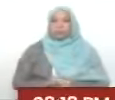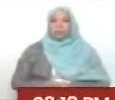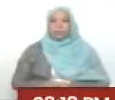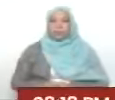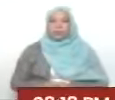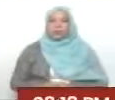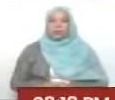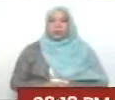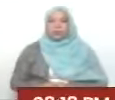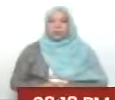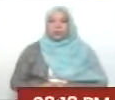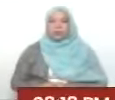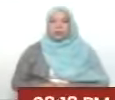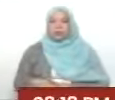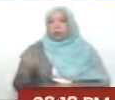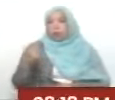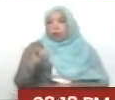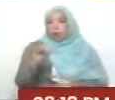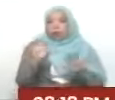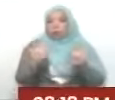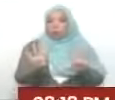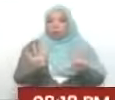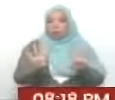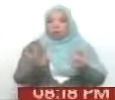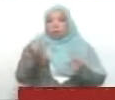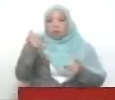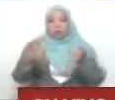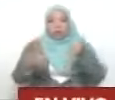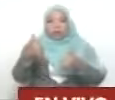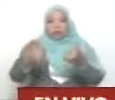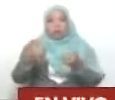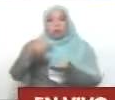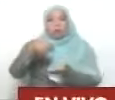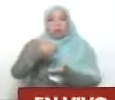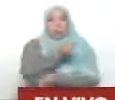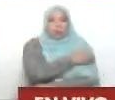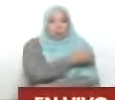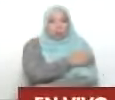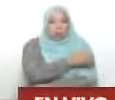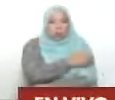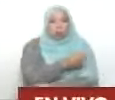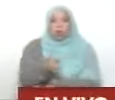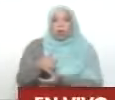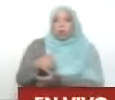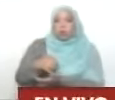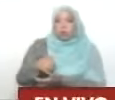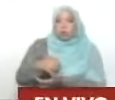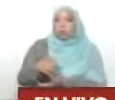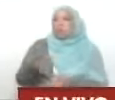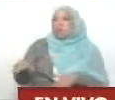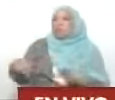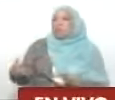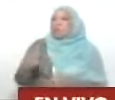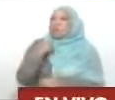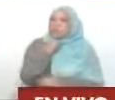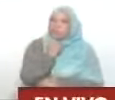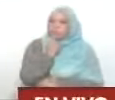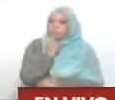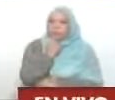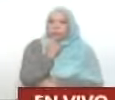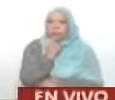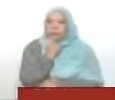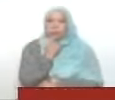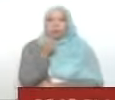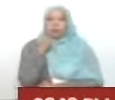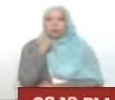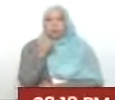Tengo una sala y las tengo los nueve. Entonces hoy agarré cuatro así, ¡rum!, sin saber a quién agarraba. Vamos a